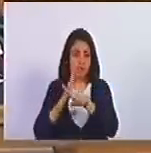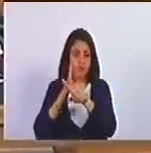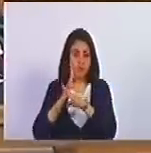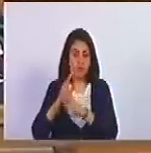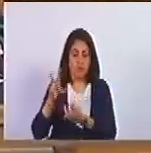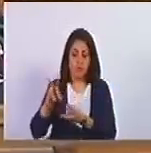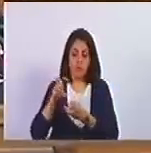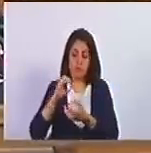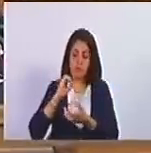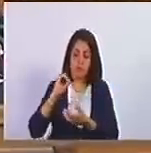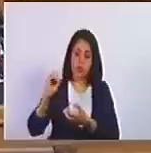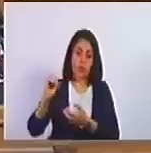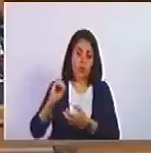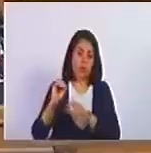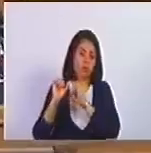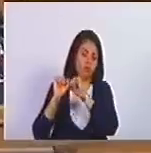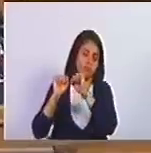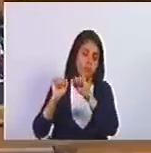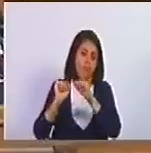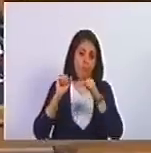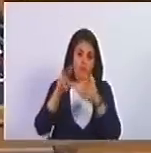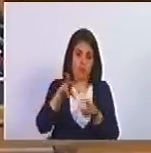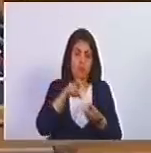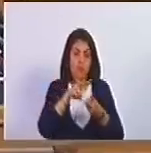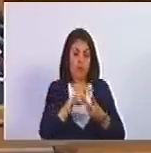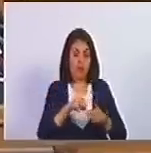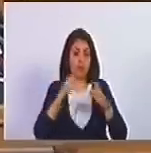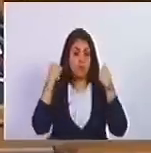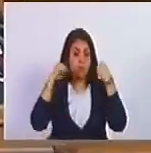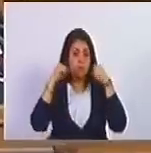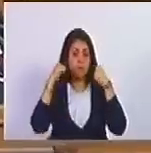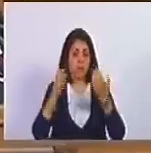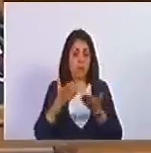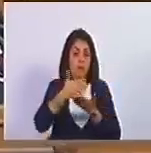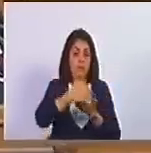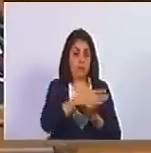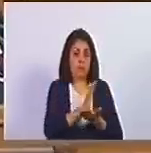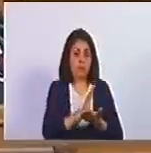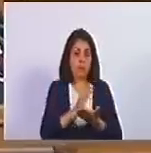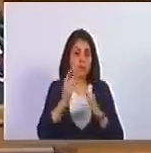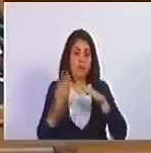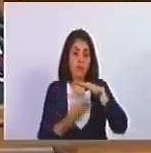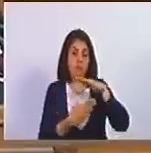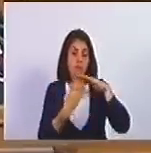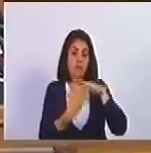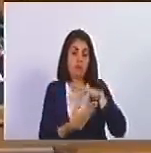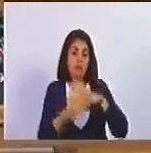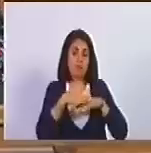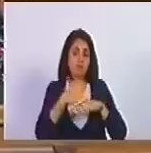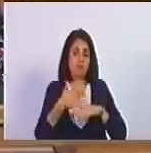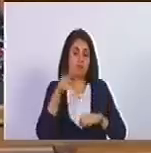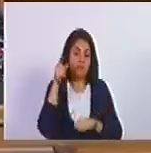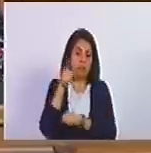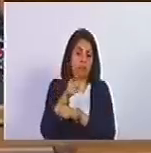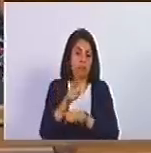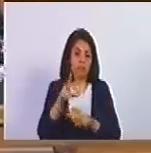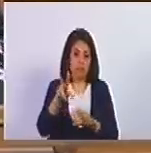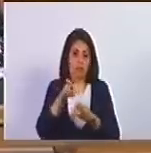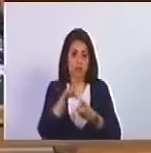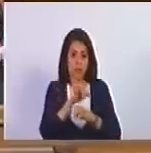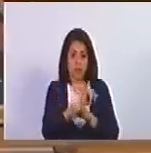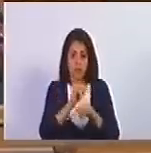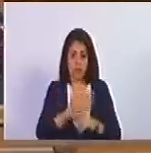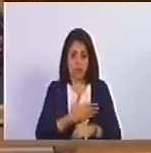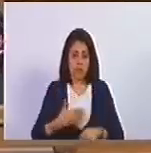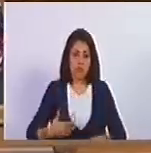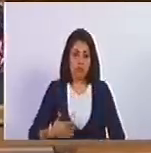elusión fiscal y aquellas prácticas que procuren la distorsionar la base imponible de los tributos. Es